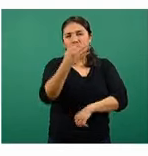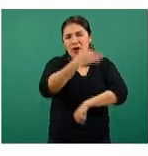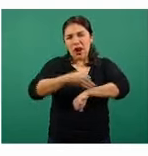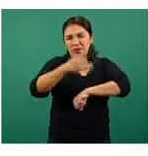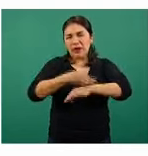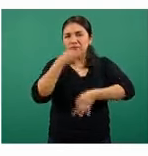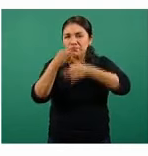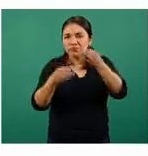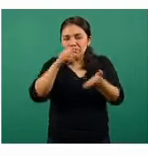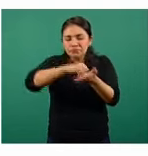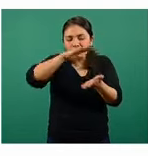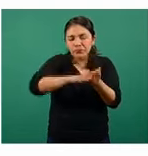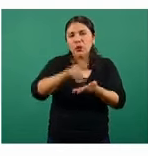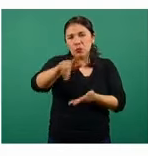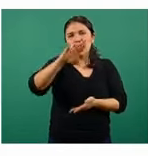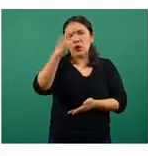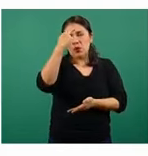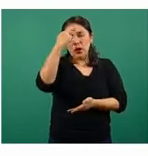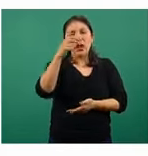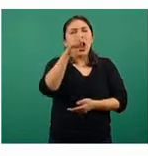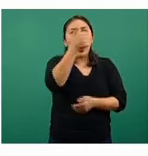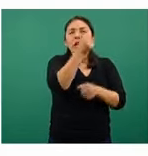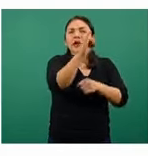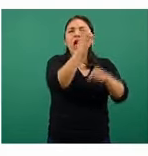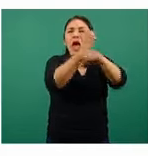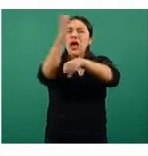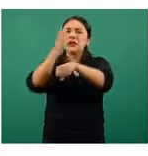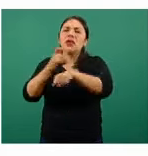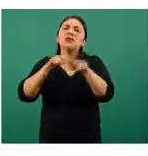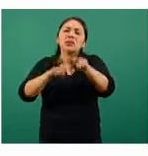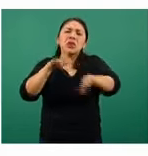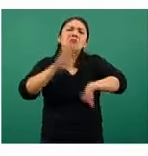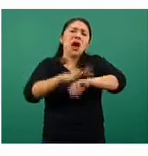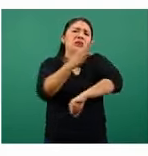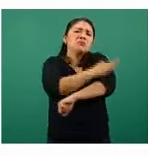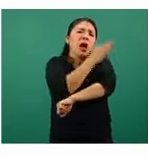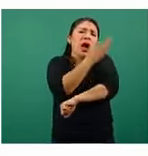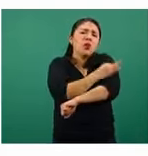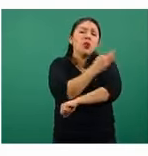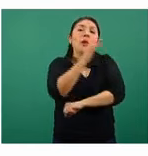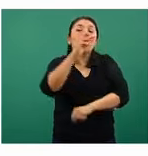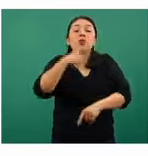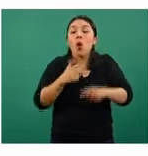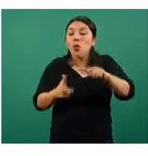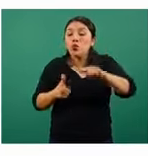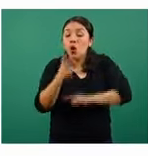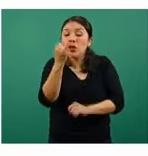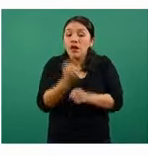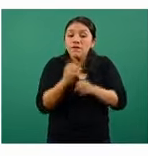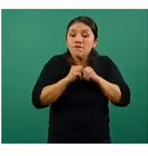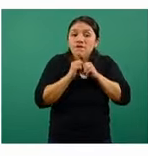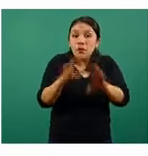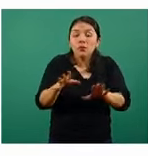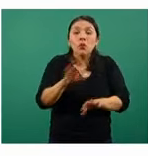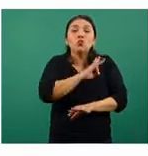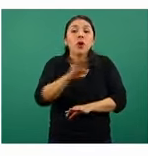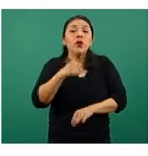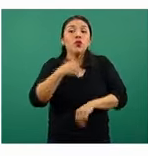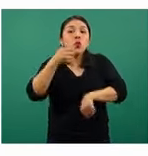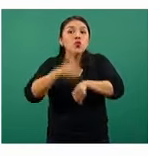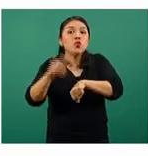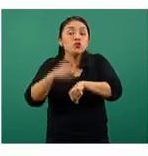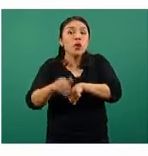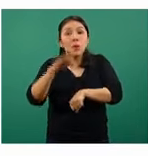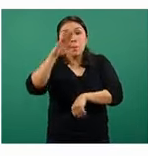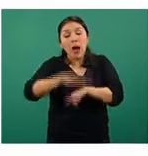tarde, recordemos que en todas las entidades de seguro continuaron aplicando la vacuna, por lo tanto, el número más cercano